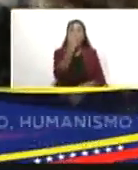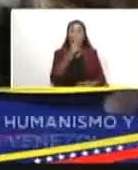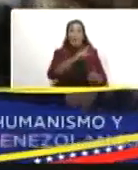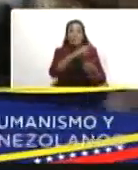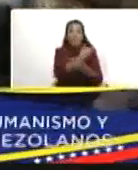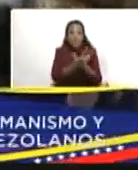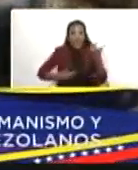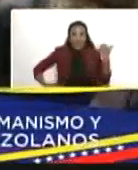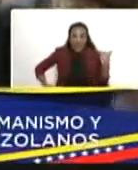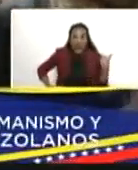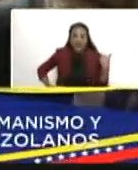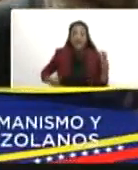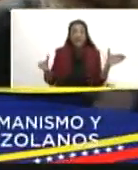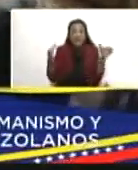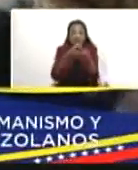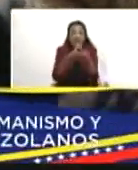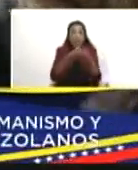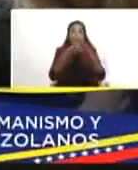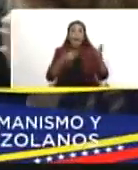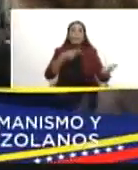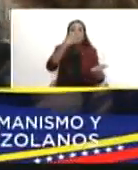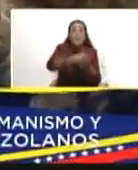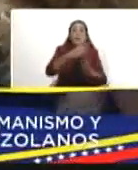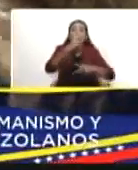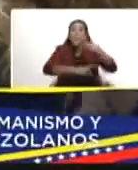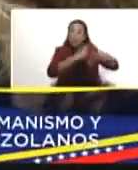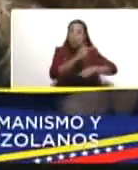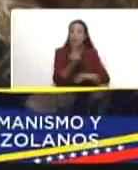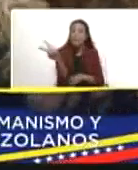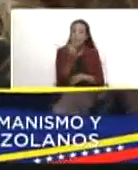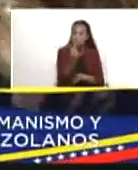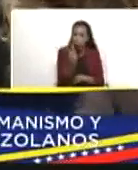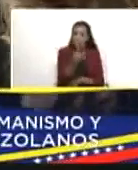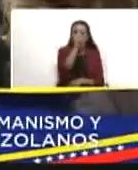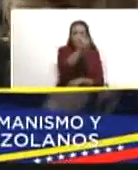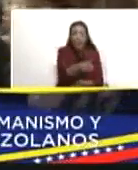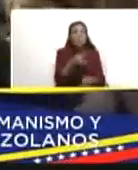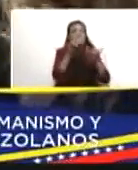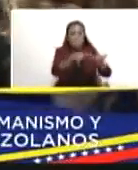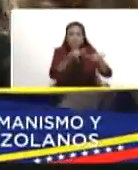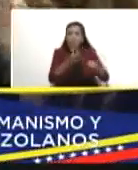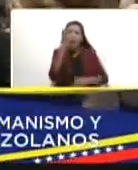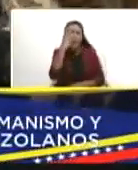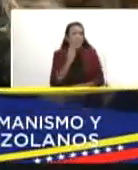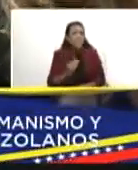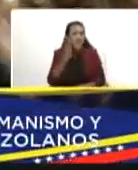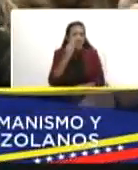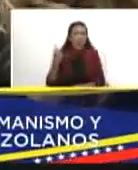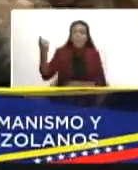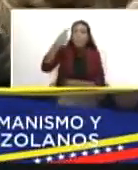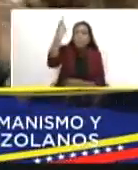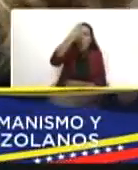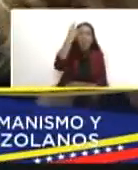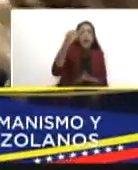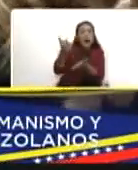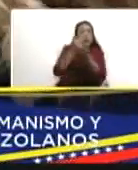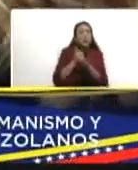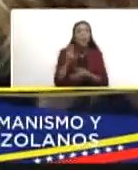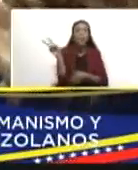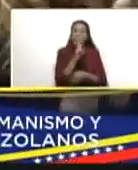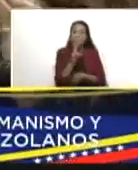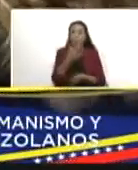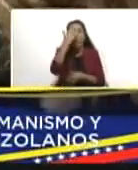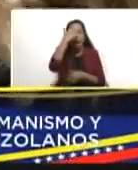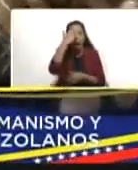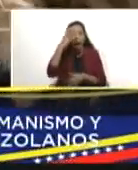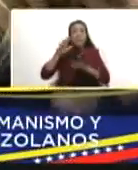presidente del centro de inversiones productivas de Venezuela para que él con su experiencia ayude a nuestro país